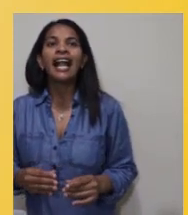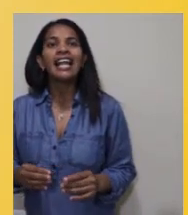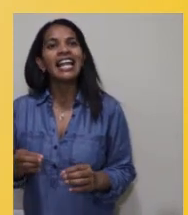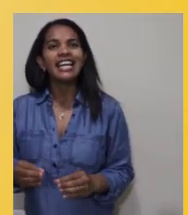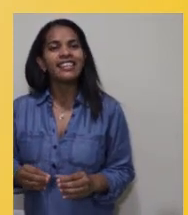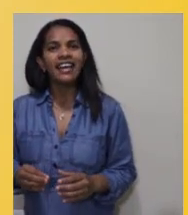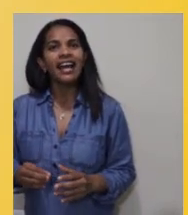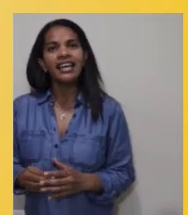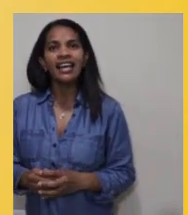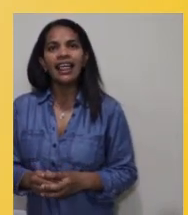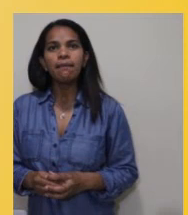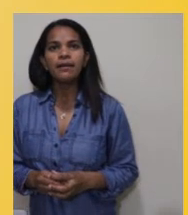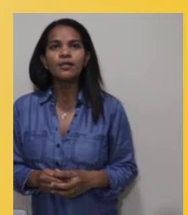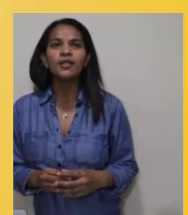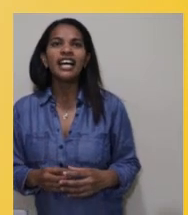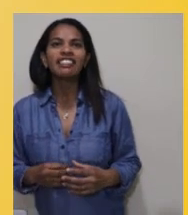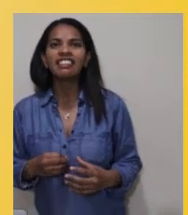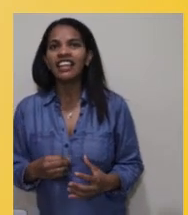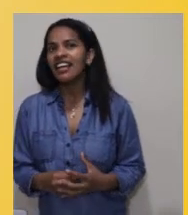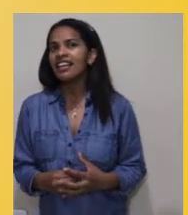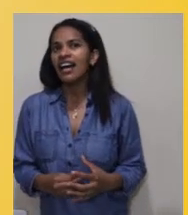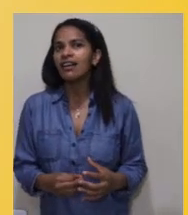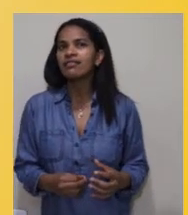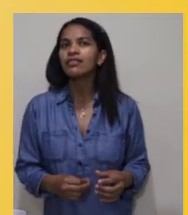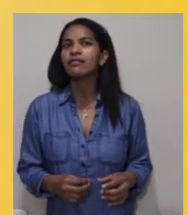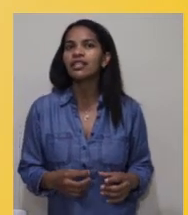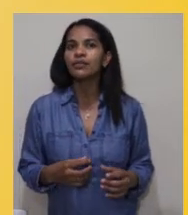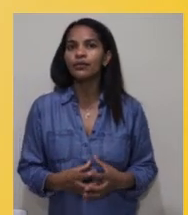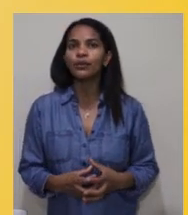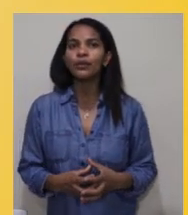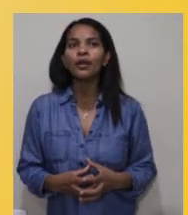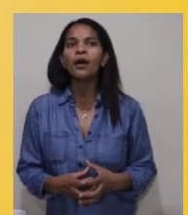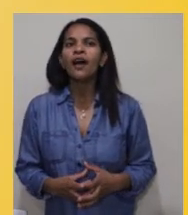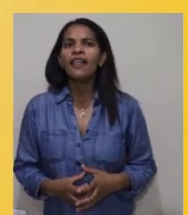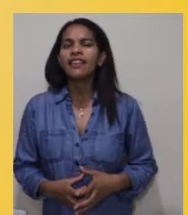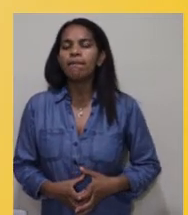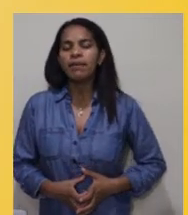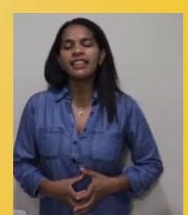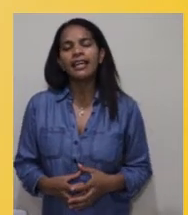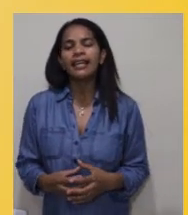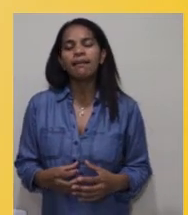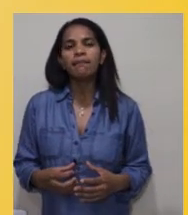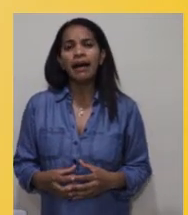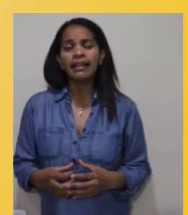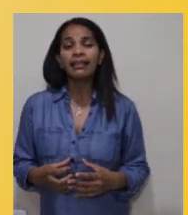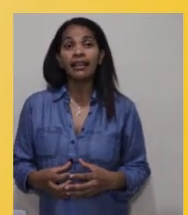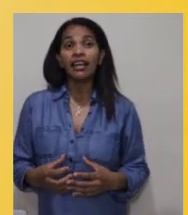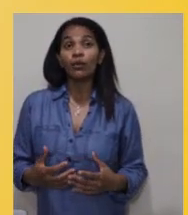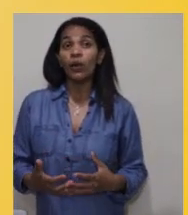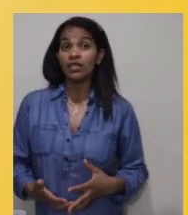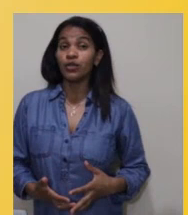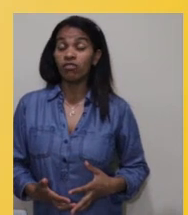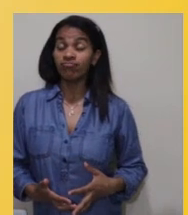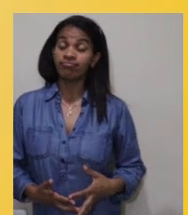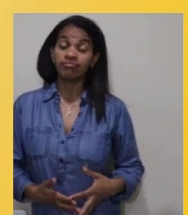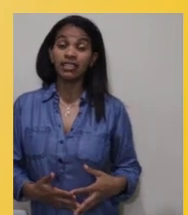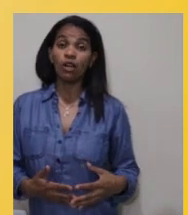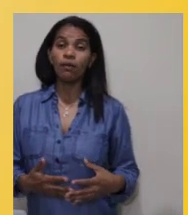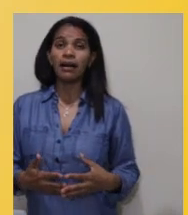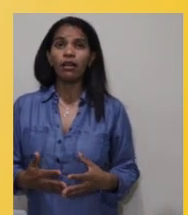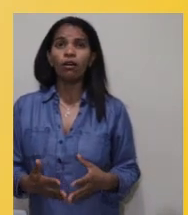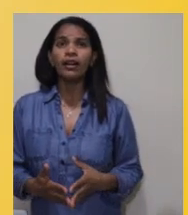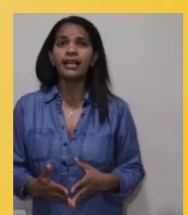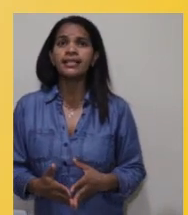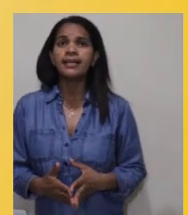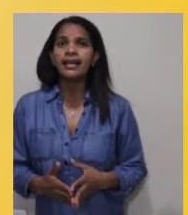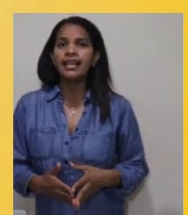Entonces, la idea que cada persona tenga sobre su futuro depende en gran parte de la educación, de